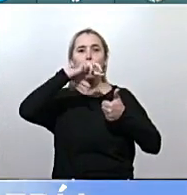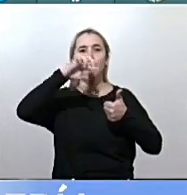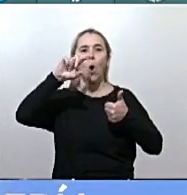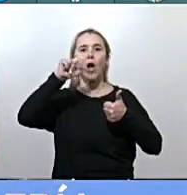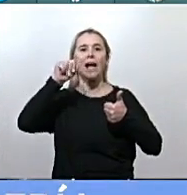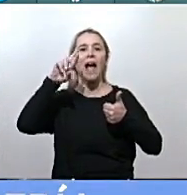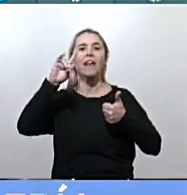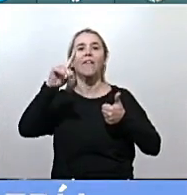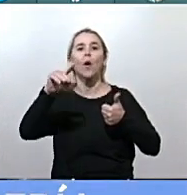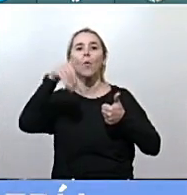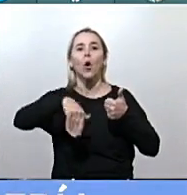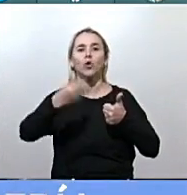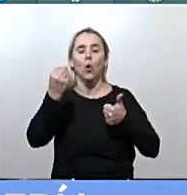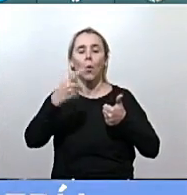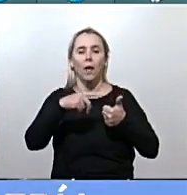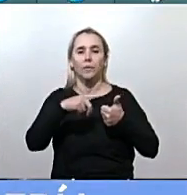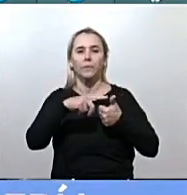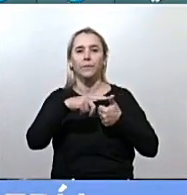su voto.